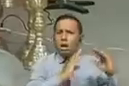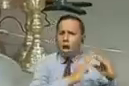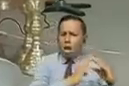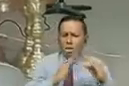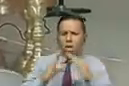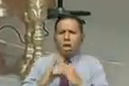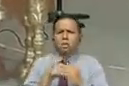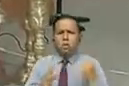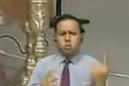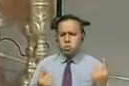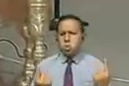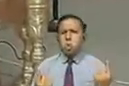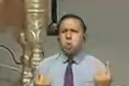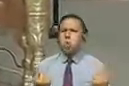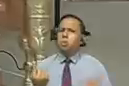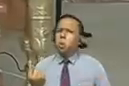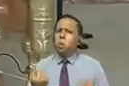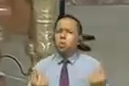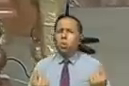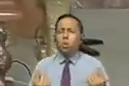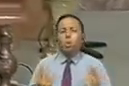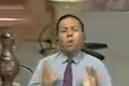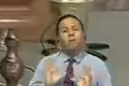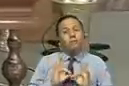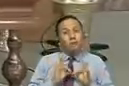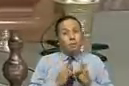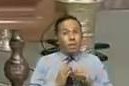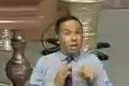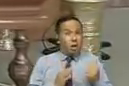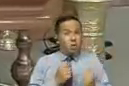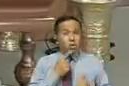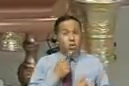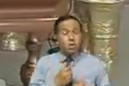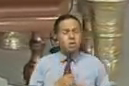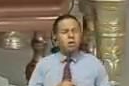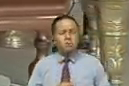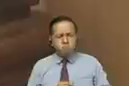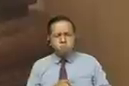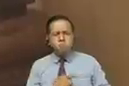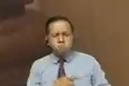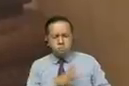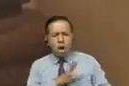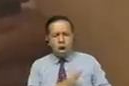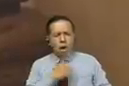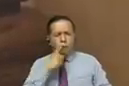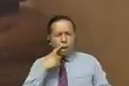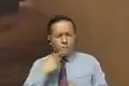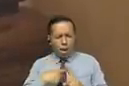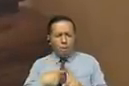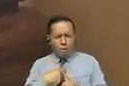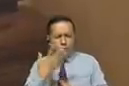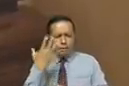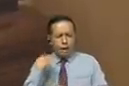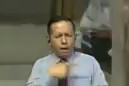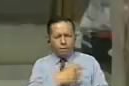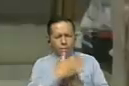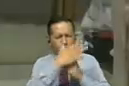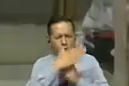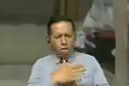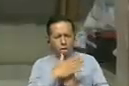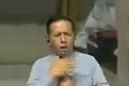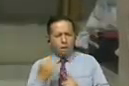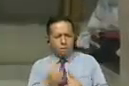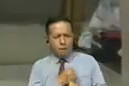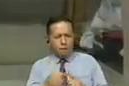solo y según familiares el chico había hecho la promesa de acabar con su padrastro por supuestas agresiones. Al